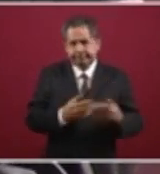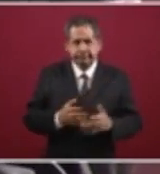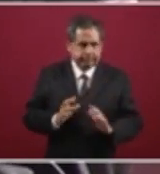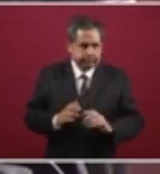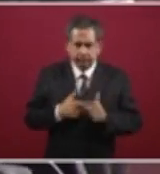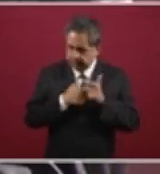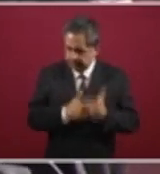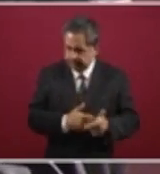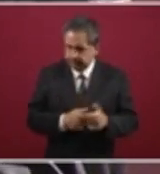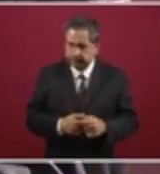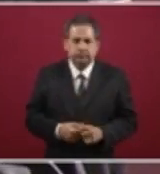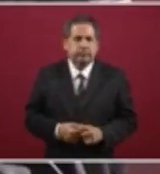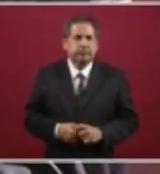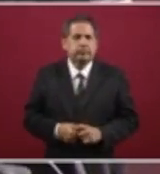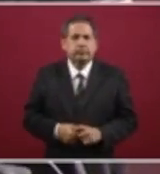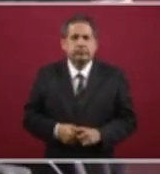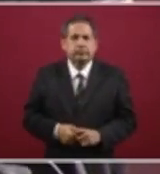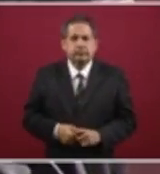pasado.